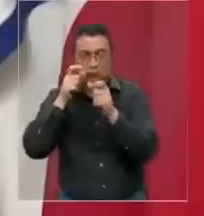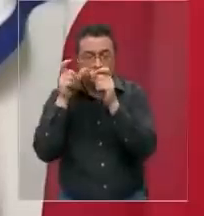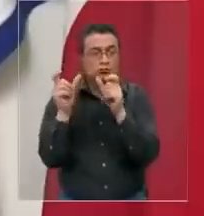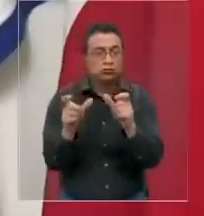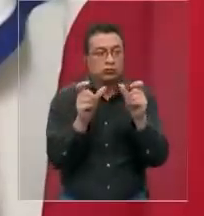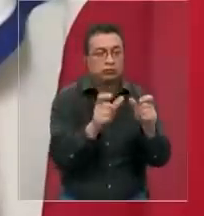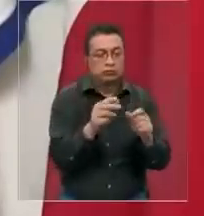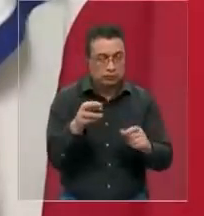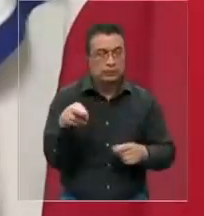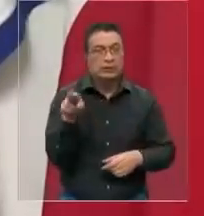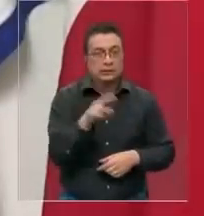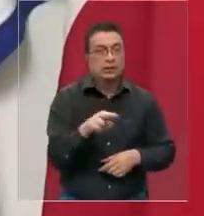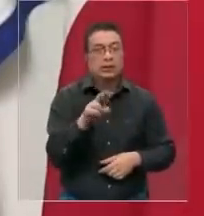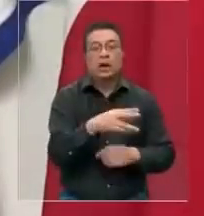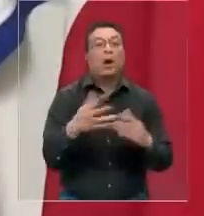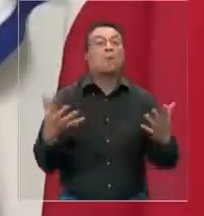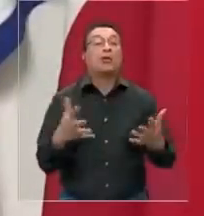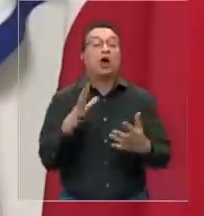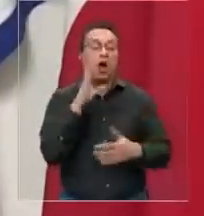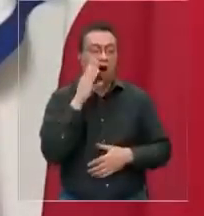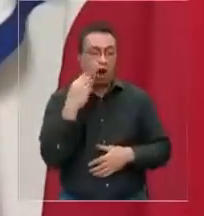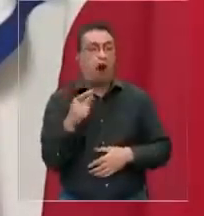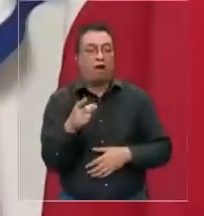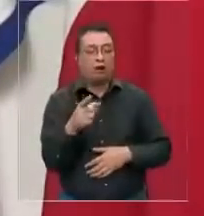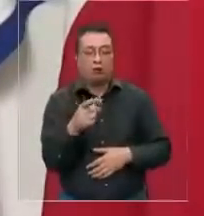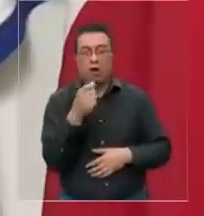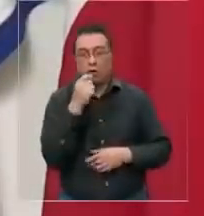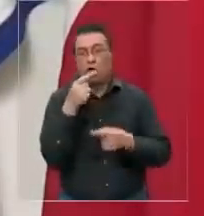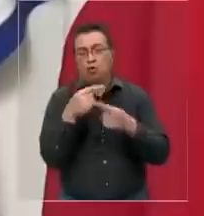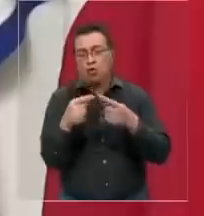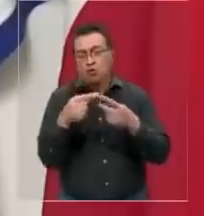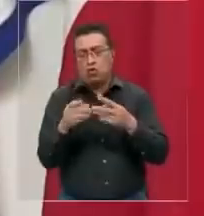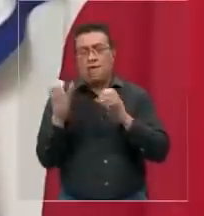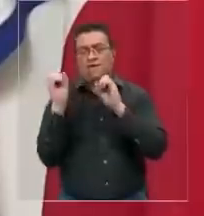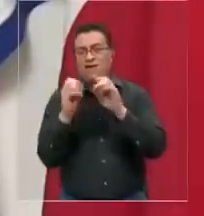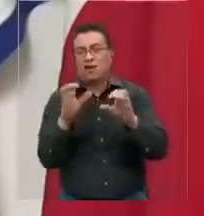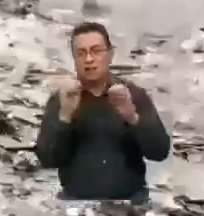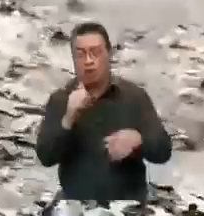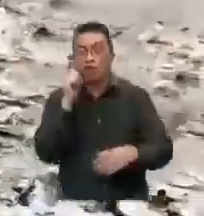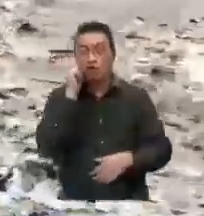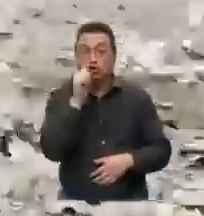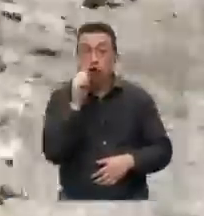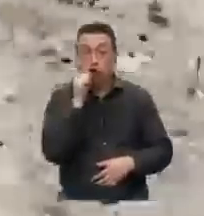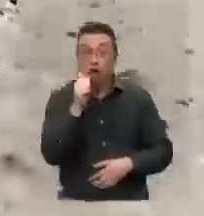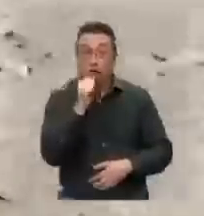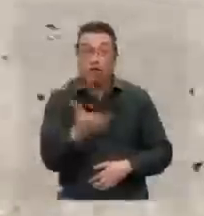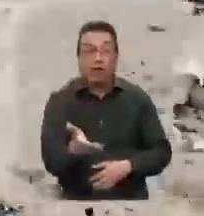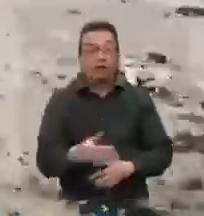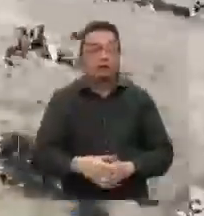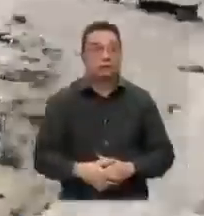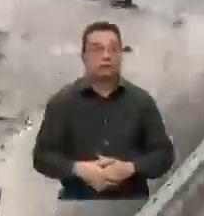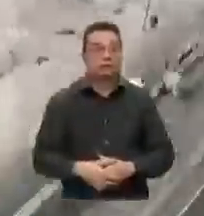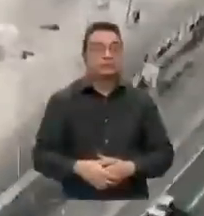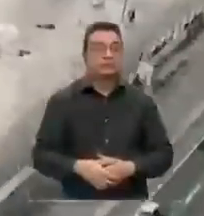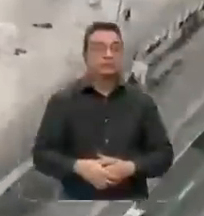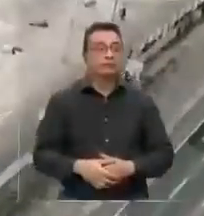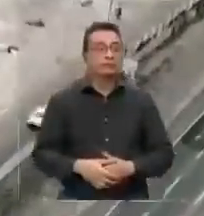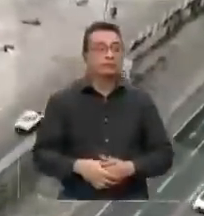fiscalizaciones permanentes, porque evidentemente ahí hay una demanda infinita de basura que se está botando todos los días.